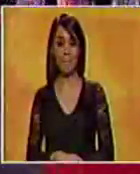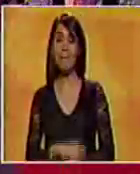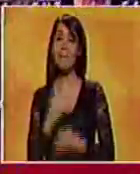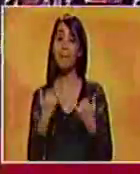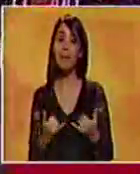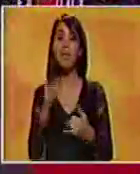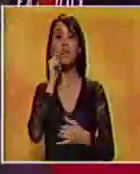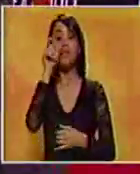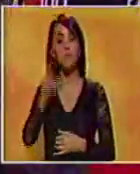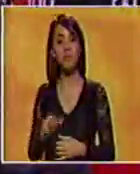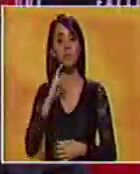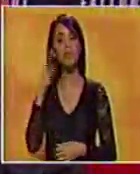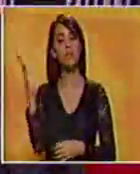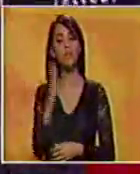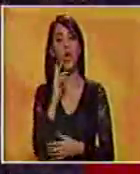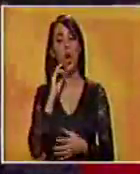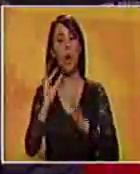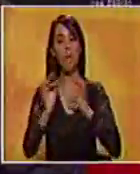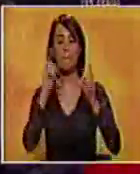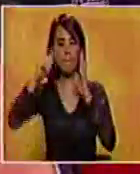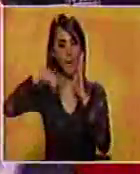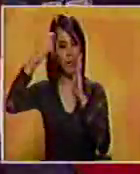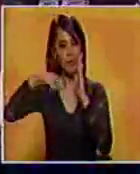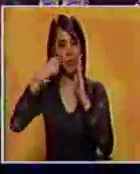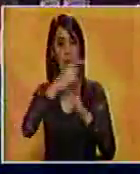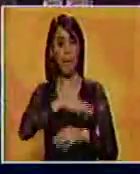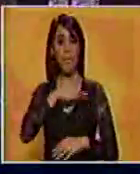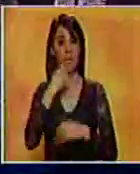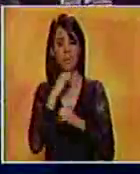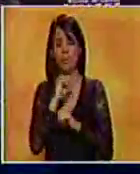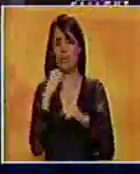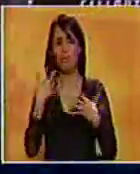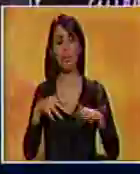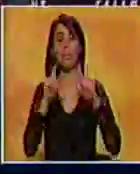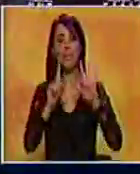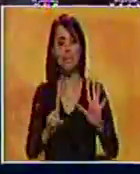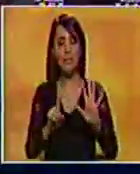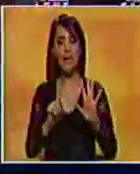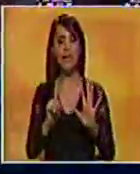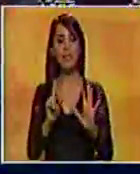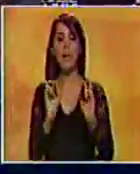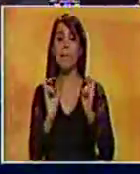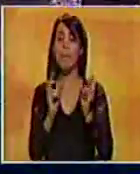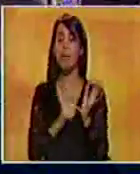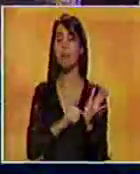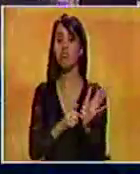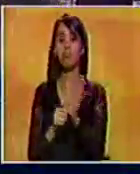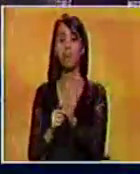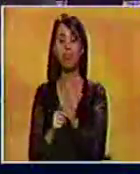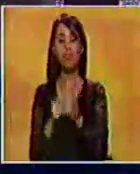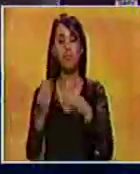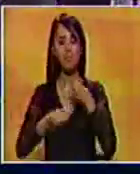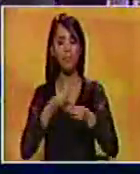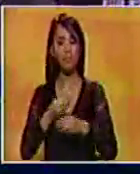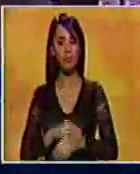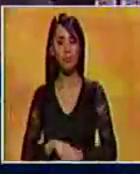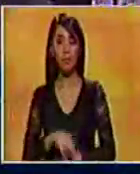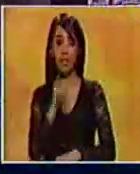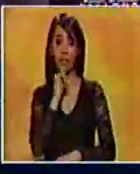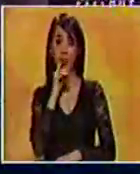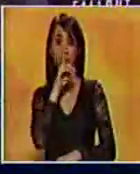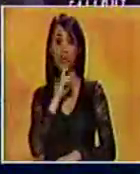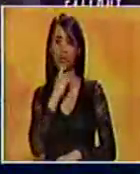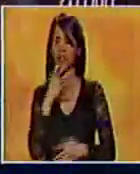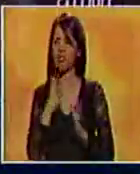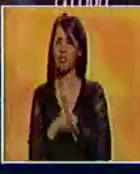Seguimos con Tom Cruise y su regreso con la película Misión Imposible 6, a propósito del estreno de la secuela de la franquicia de acción. Tom reveló que su secreto